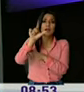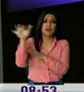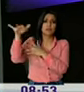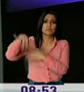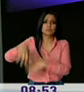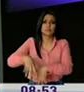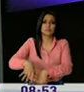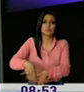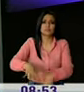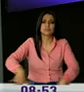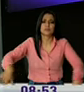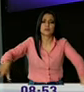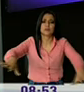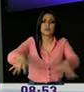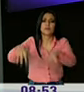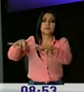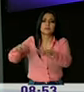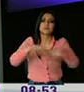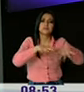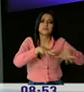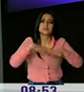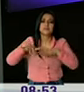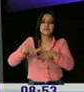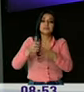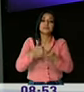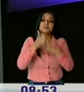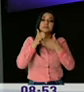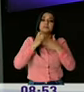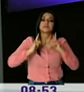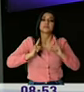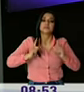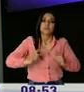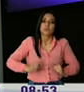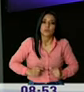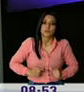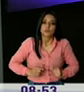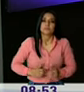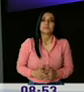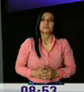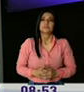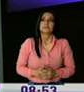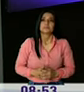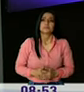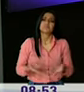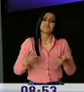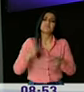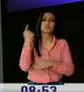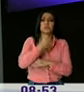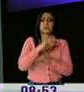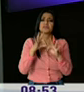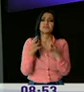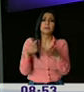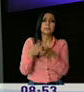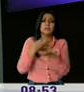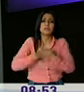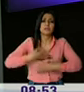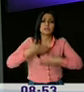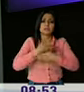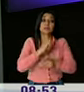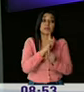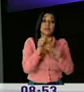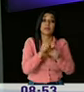que esas aguas se vuelvan saludables. Y aparte de permanecer un día de familia, lo que dice el administrador es